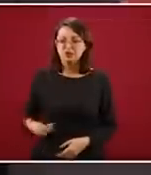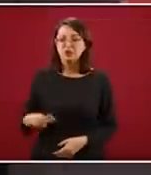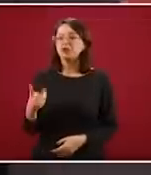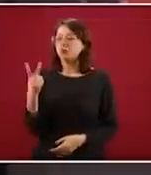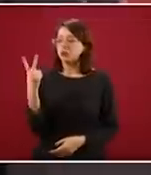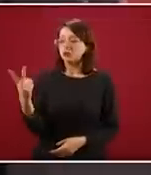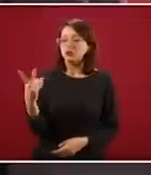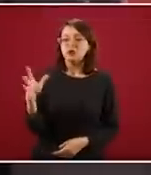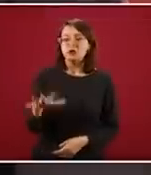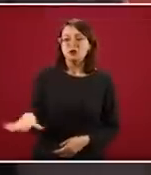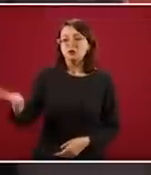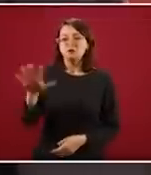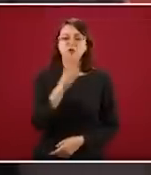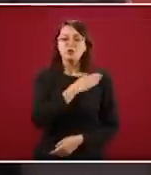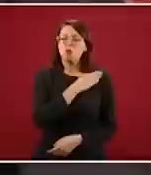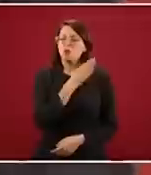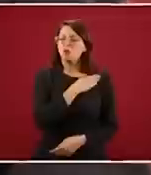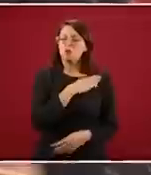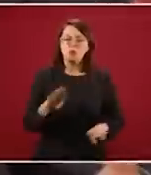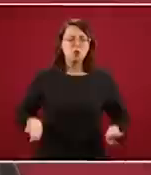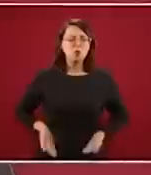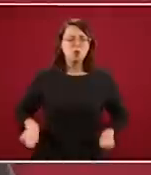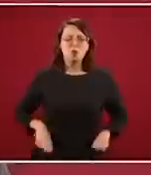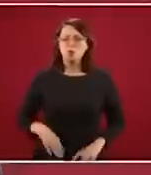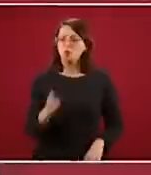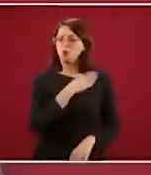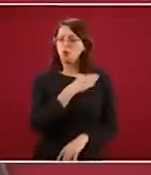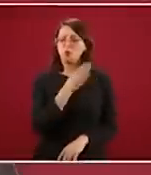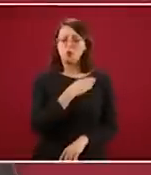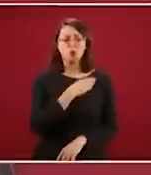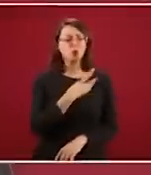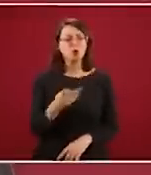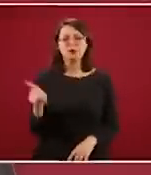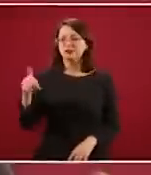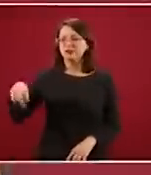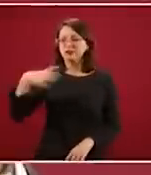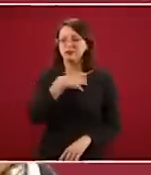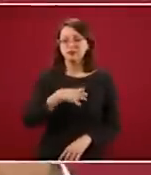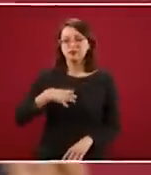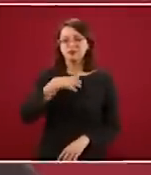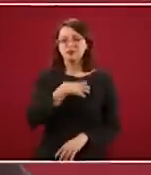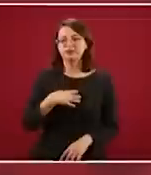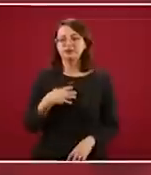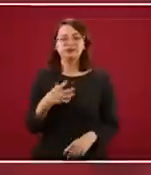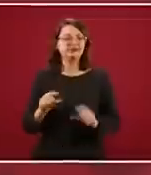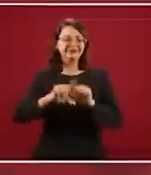y es gente muy buena, como todo el pueblo. Es general, estas son